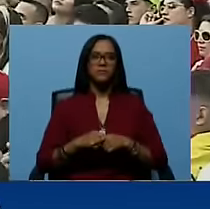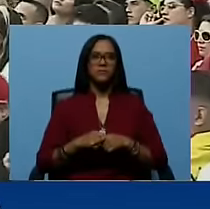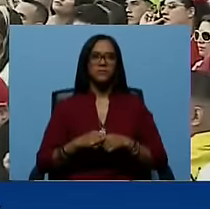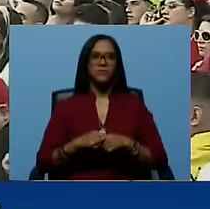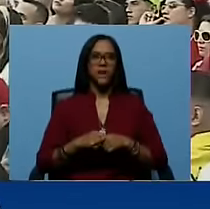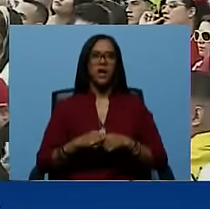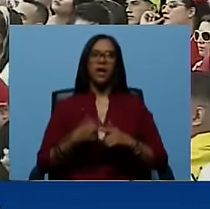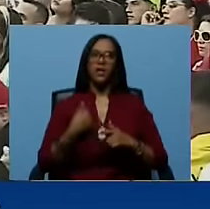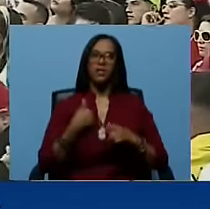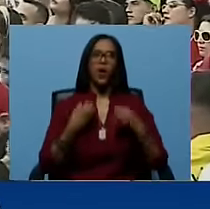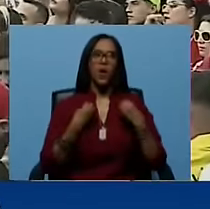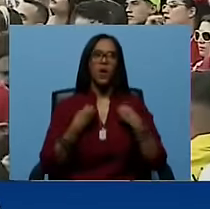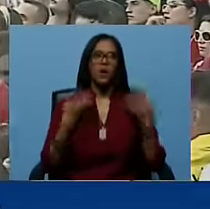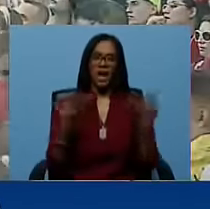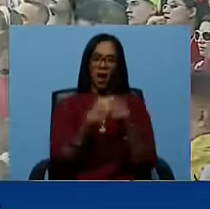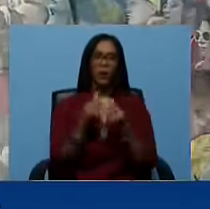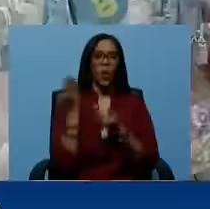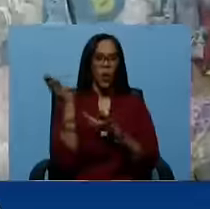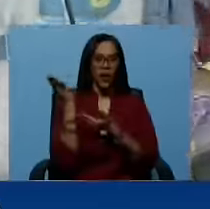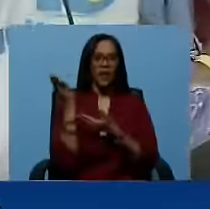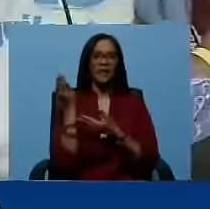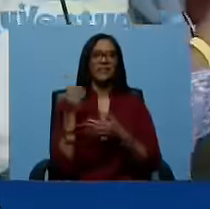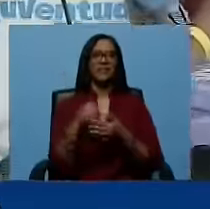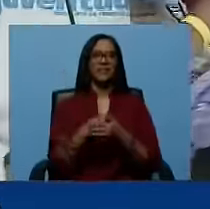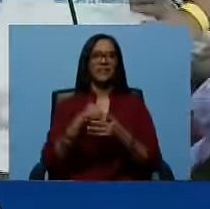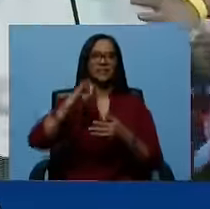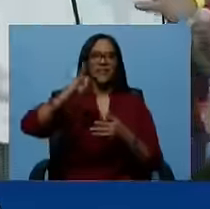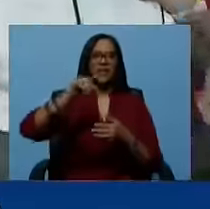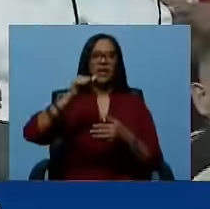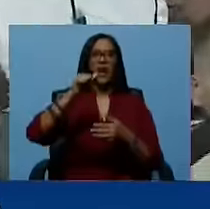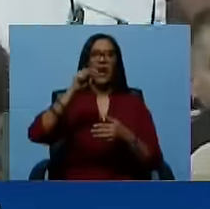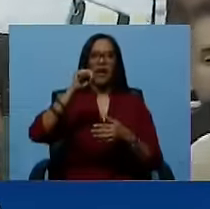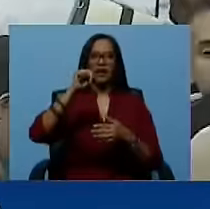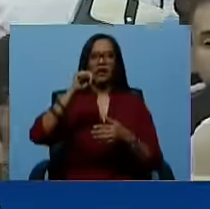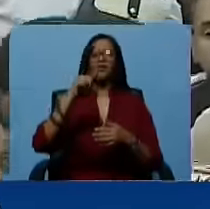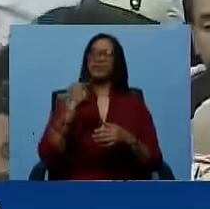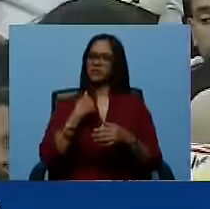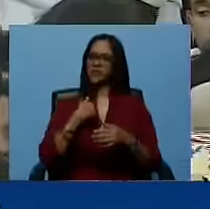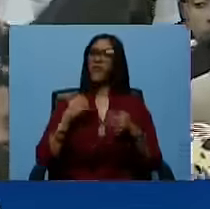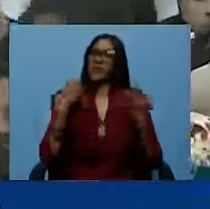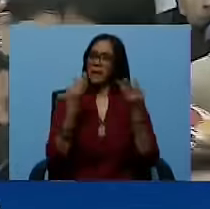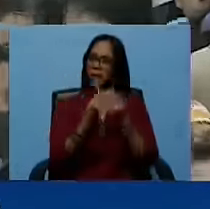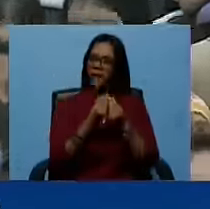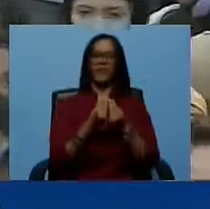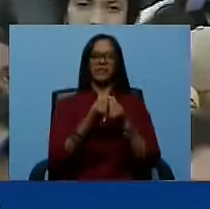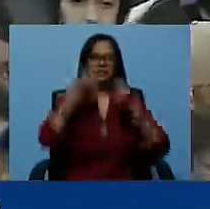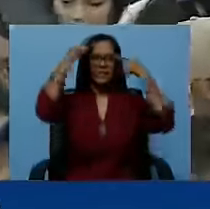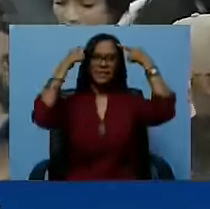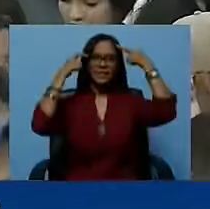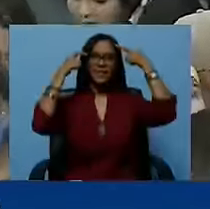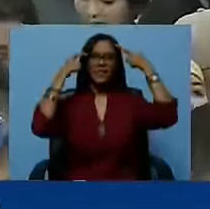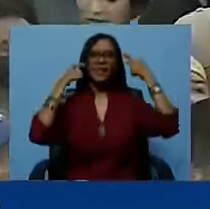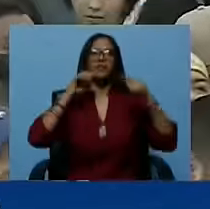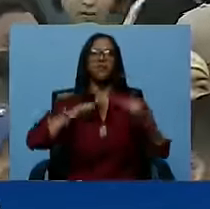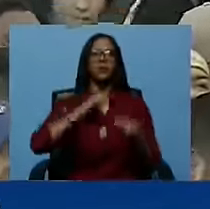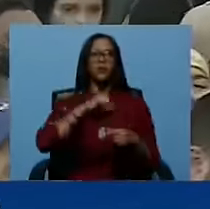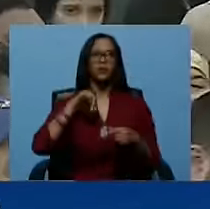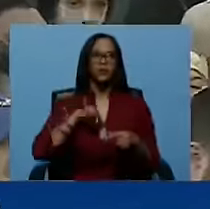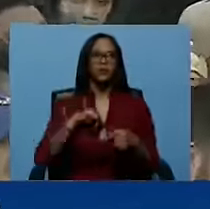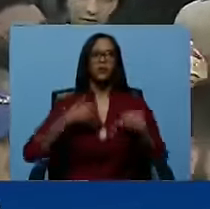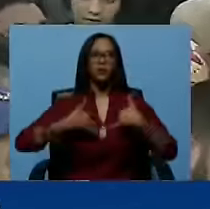Yo lo viví junto con él, Joan. Yo estuve al lado de él. Estuvimos nosotros, sus